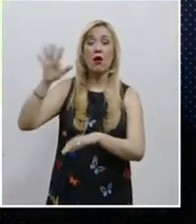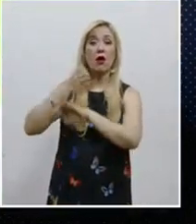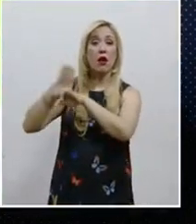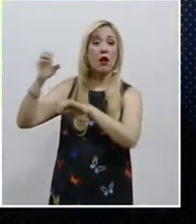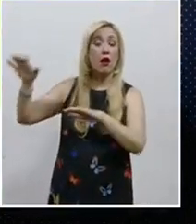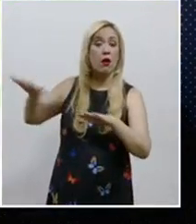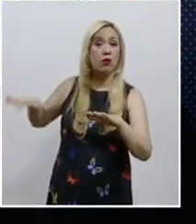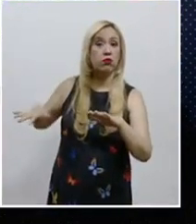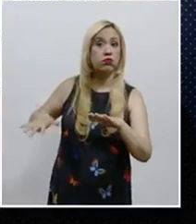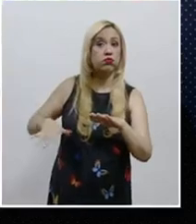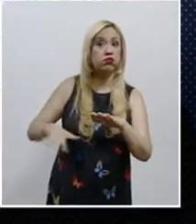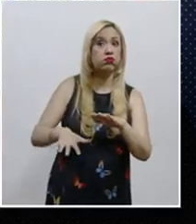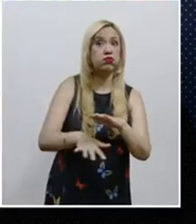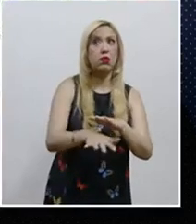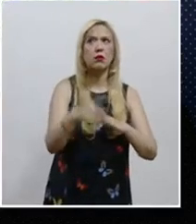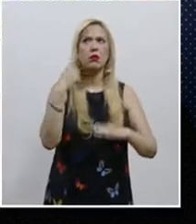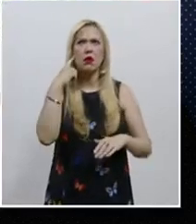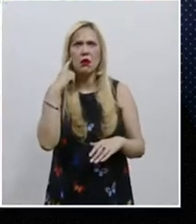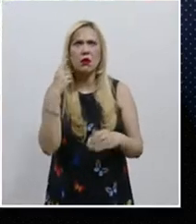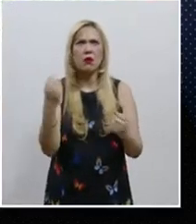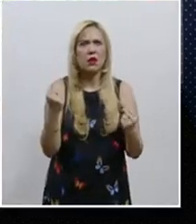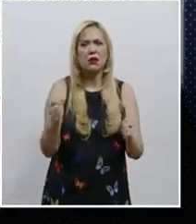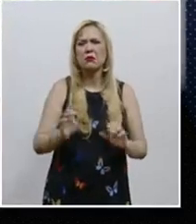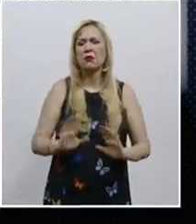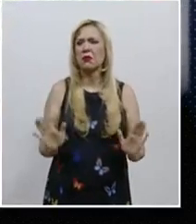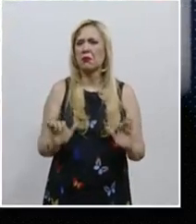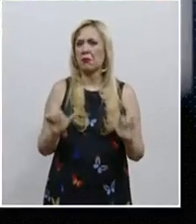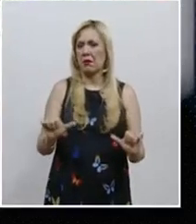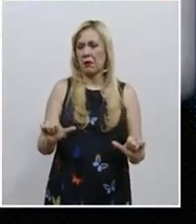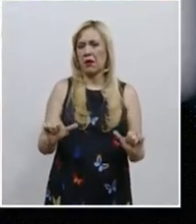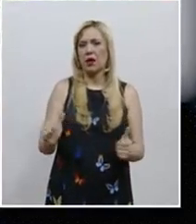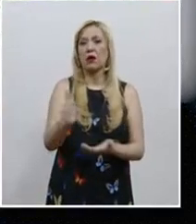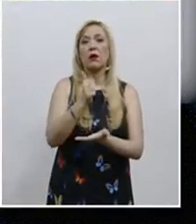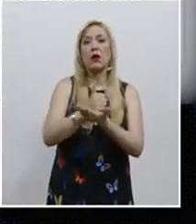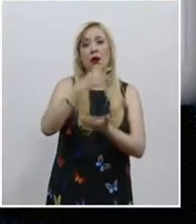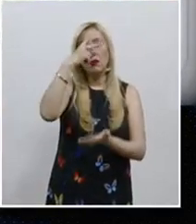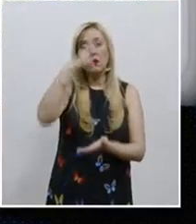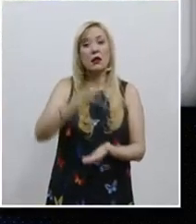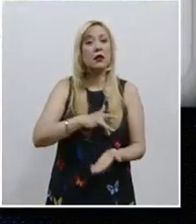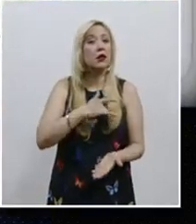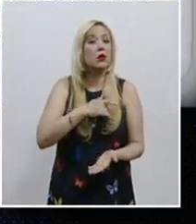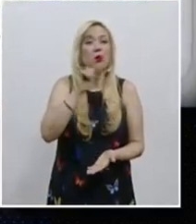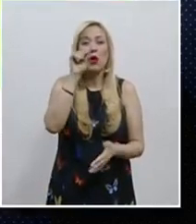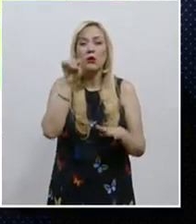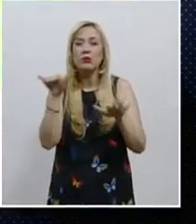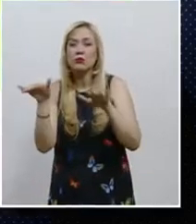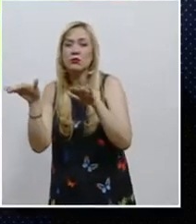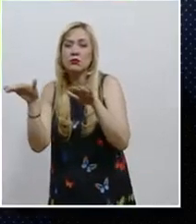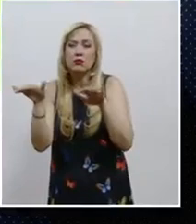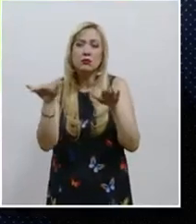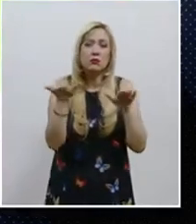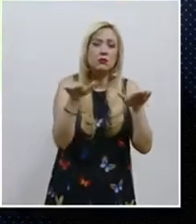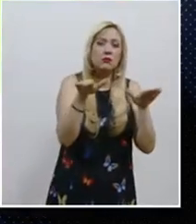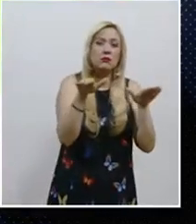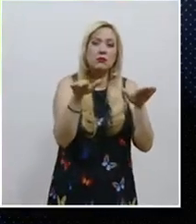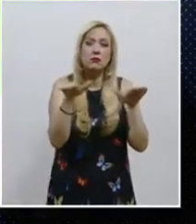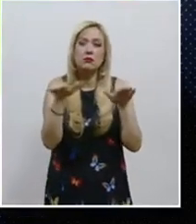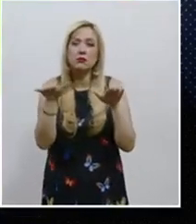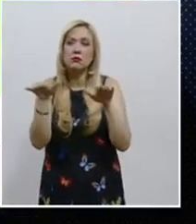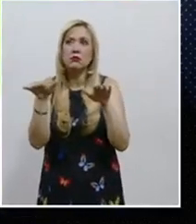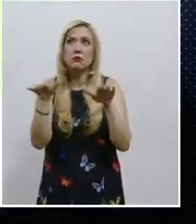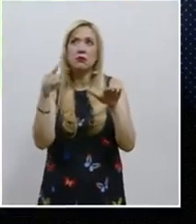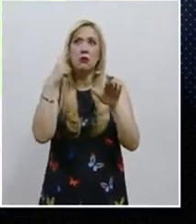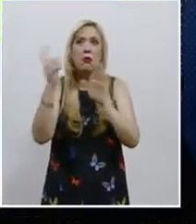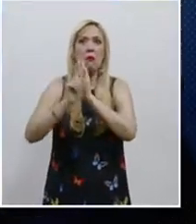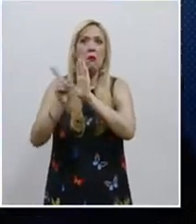Civil no reportó daños materiales ni afectaciones. En la capital del país, el sismo se percibió de manera leve en algunas zonas. El fenómeno no activó